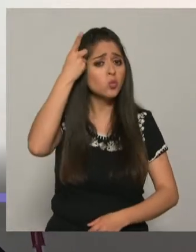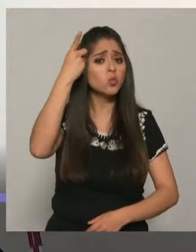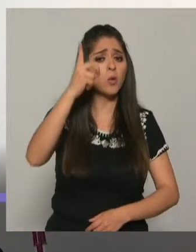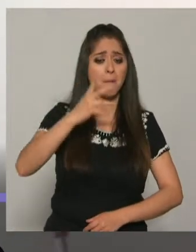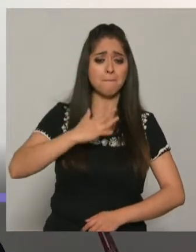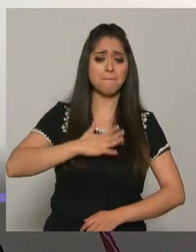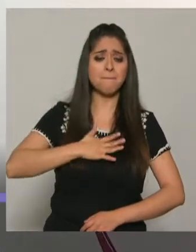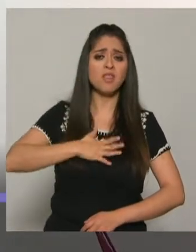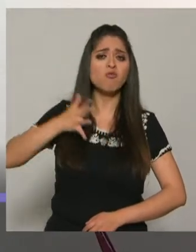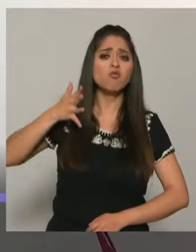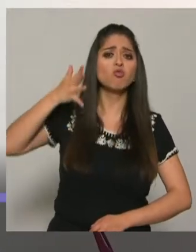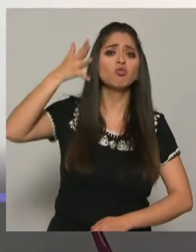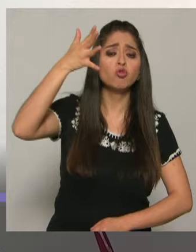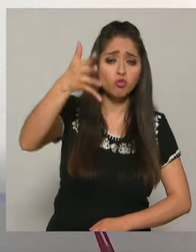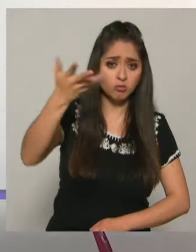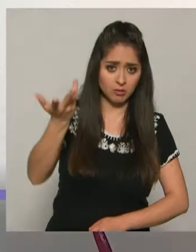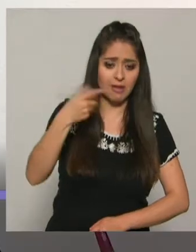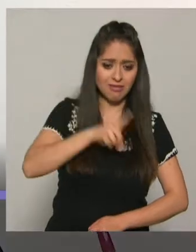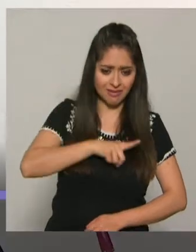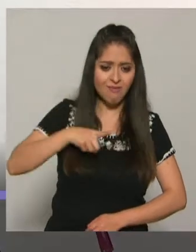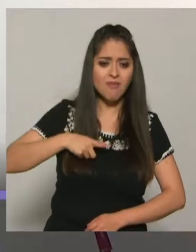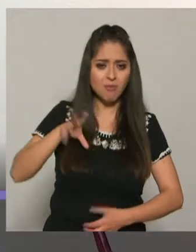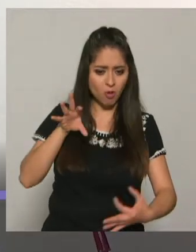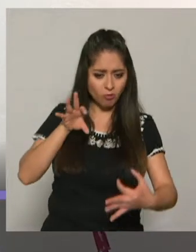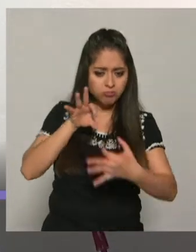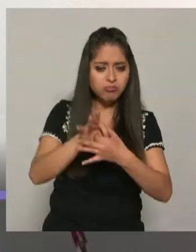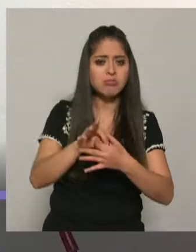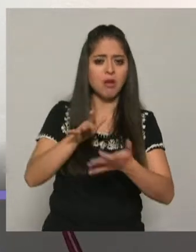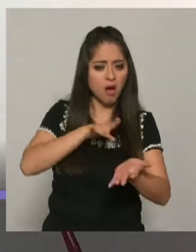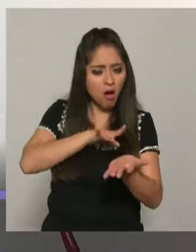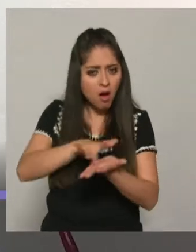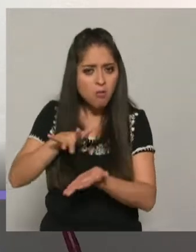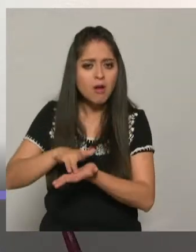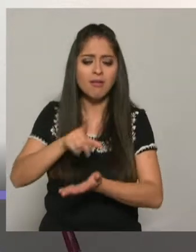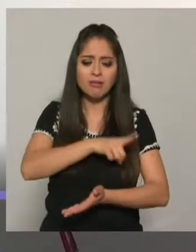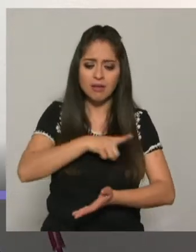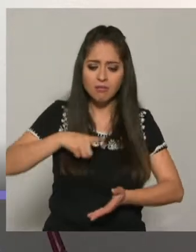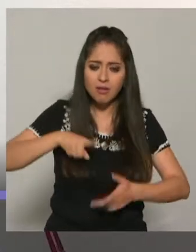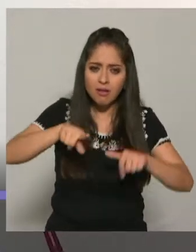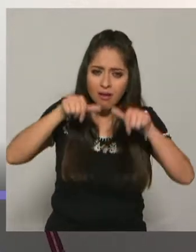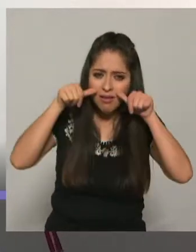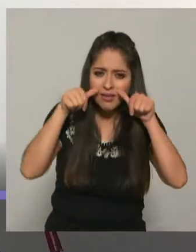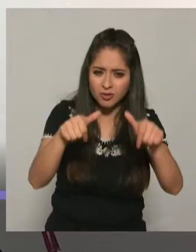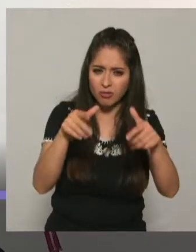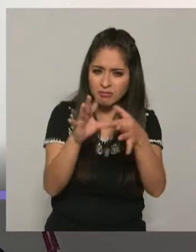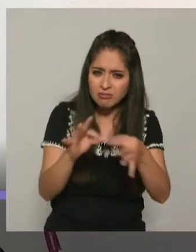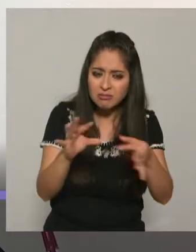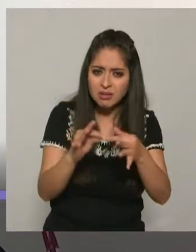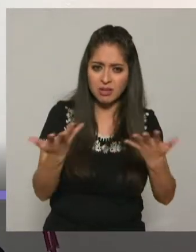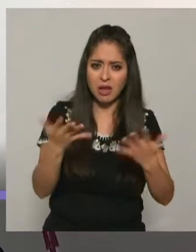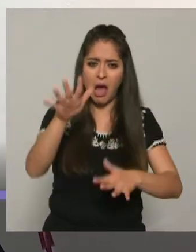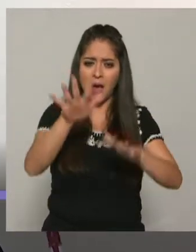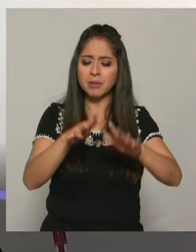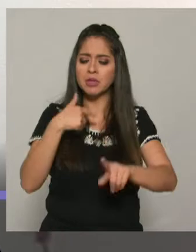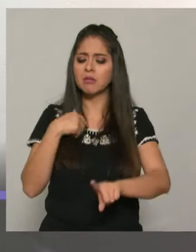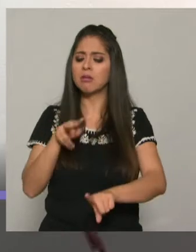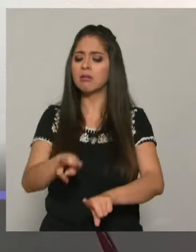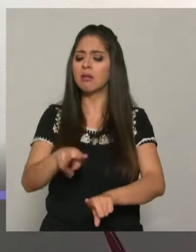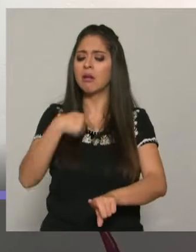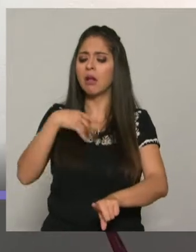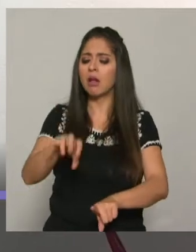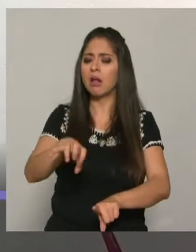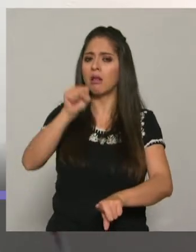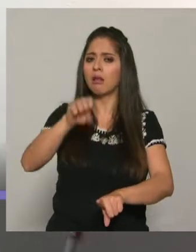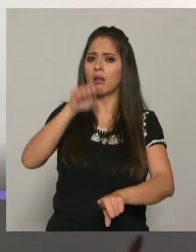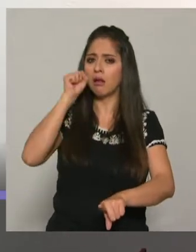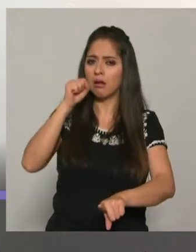que acompañarles, tenemos que escucharles. Es esta falta de que queremos interpretarles. No tenemos que